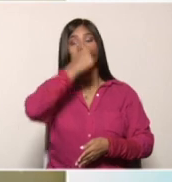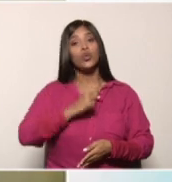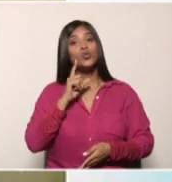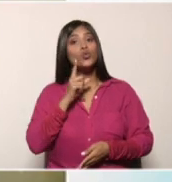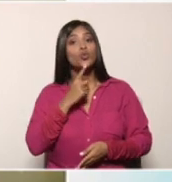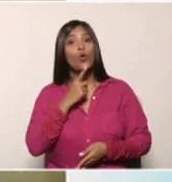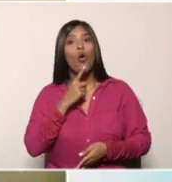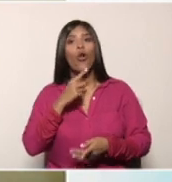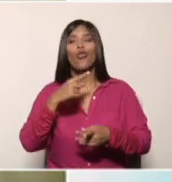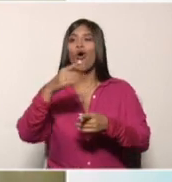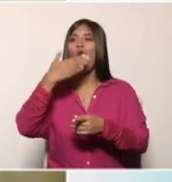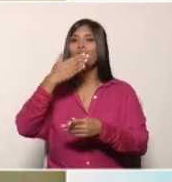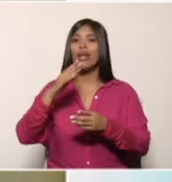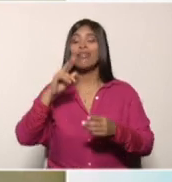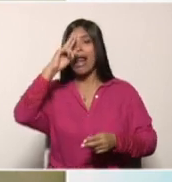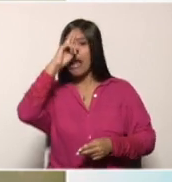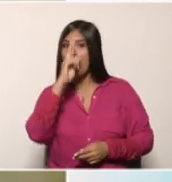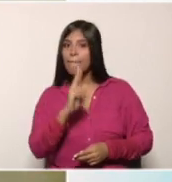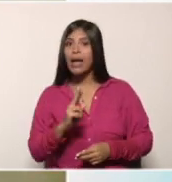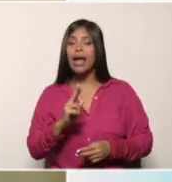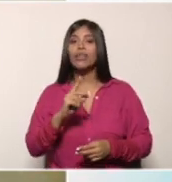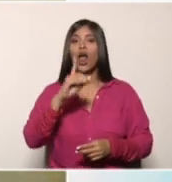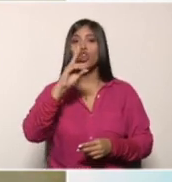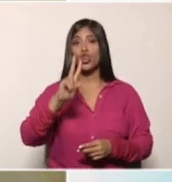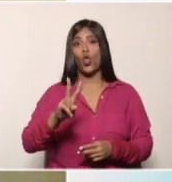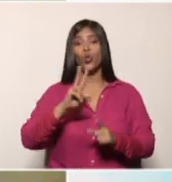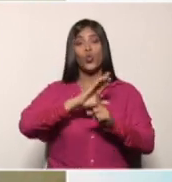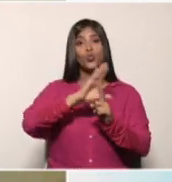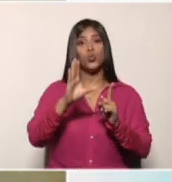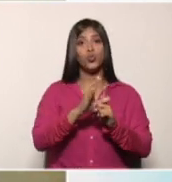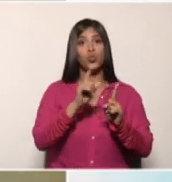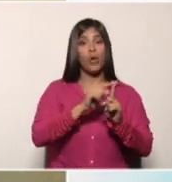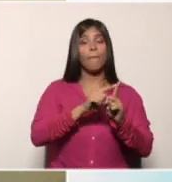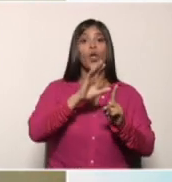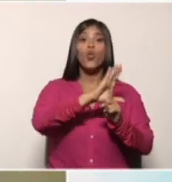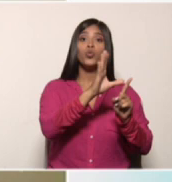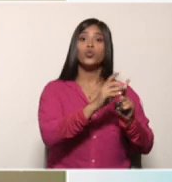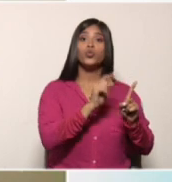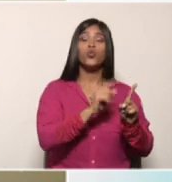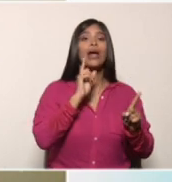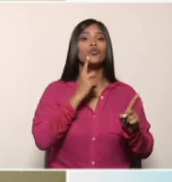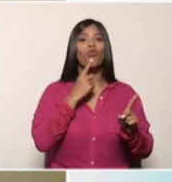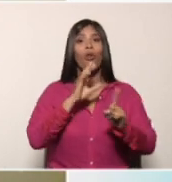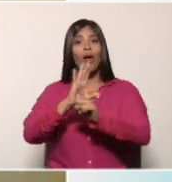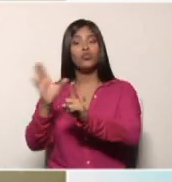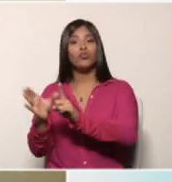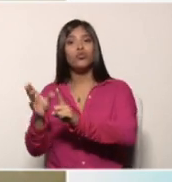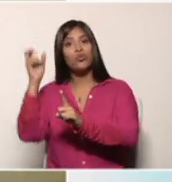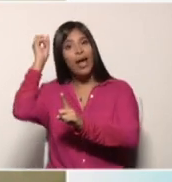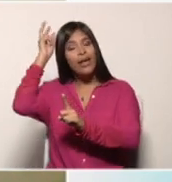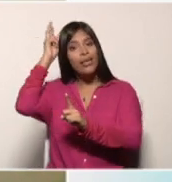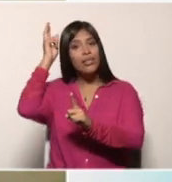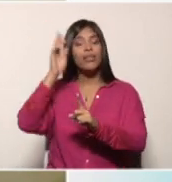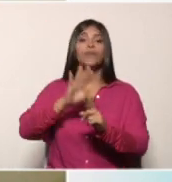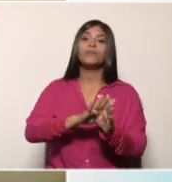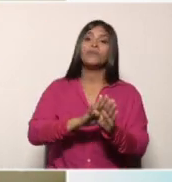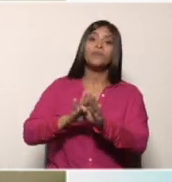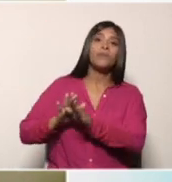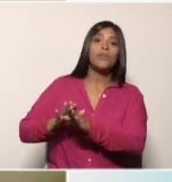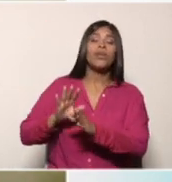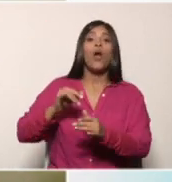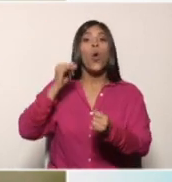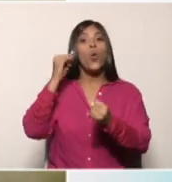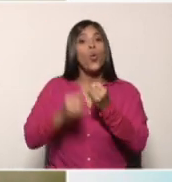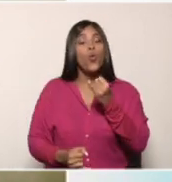se respeten las dos culturas, tanto la cultura sorda como la cultura étnica. Y por último, es